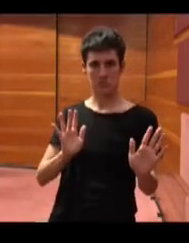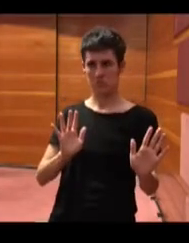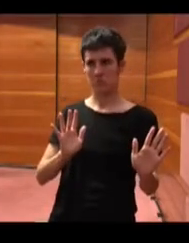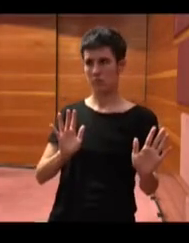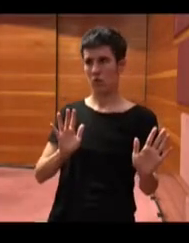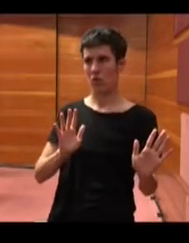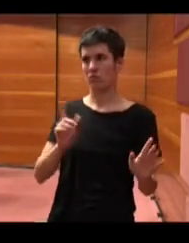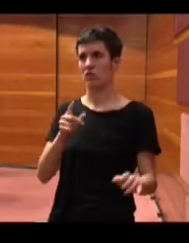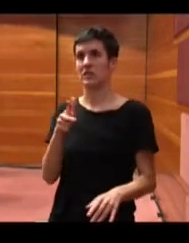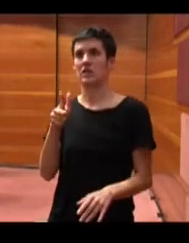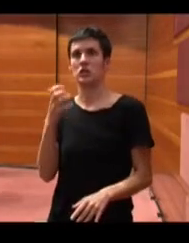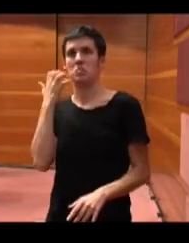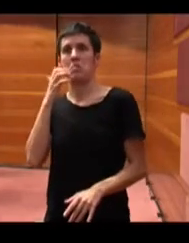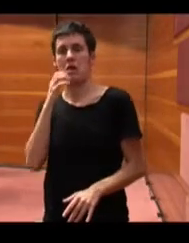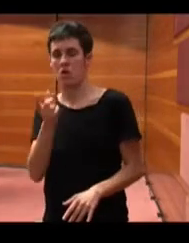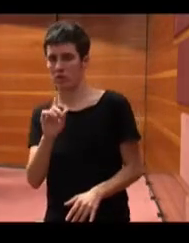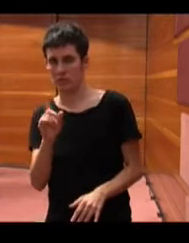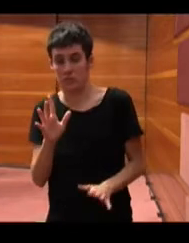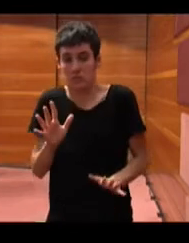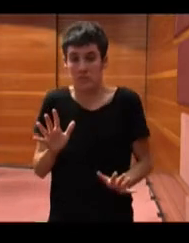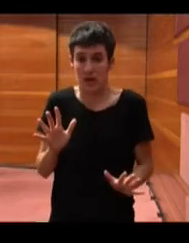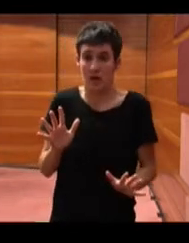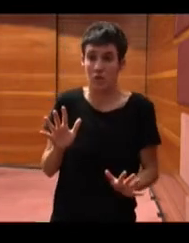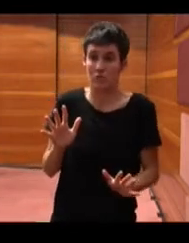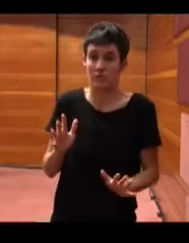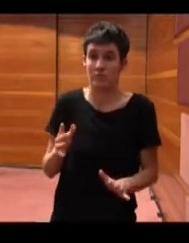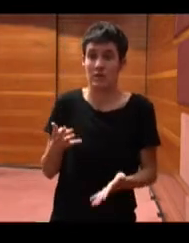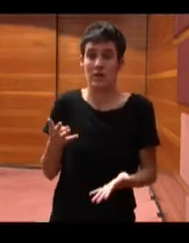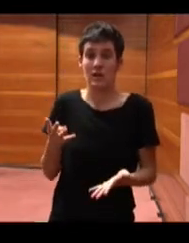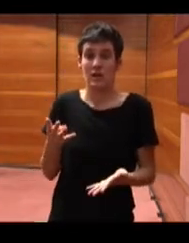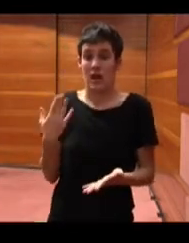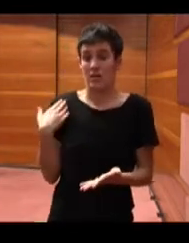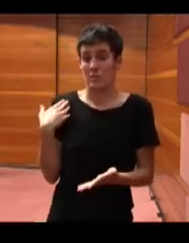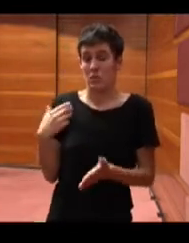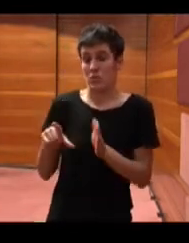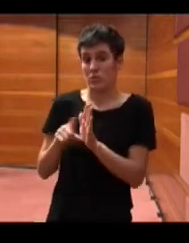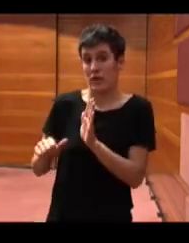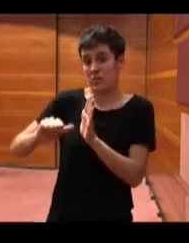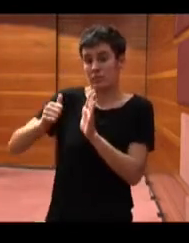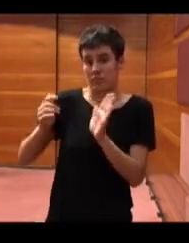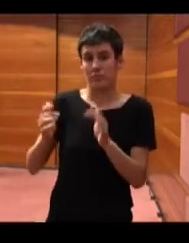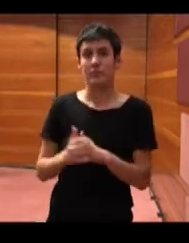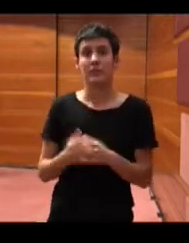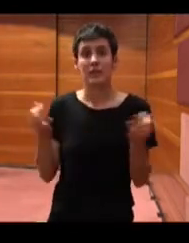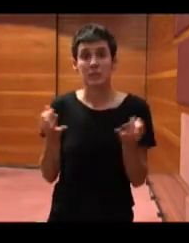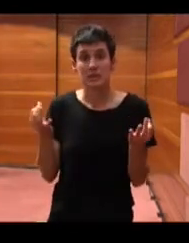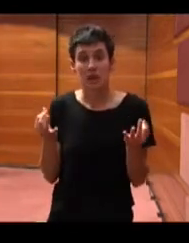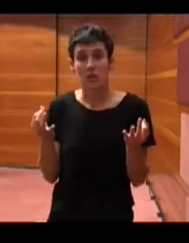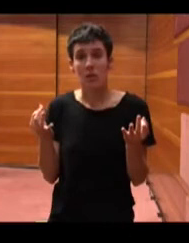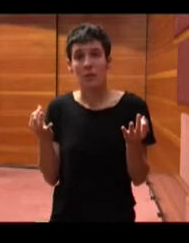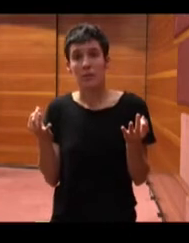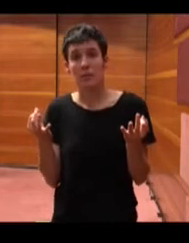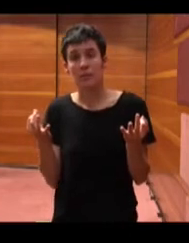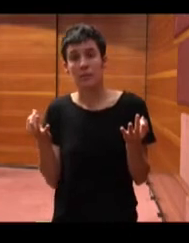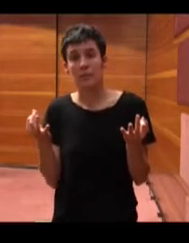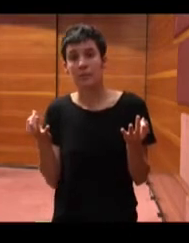un derecho así muy raro, ¿no? Pero el caso es que no hemos sido recogidos hasta hace 4 días. ¿Qué ha pasado? Voy a saltarme un poco lo que